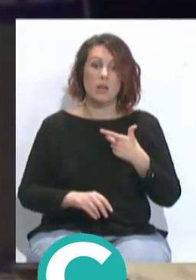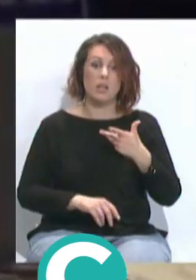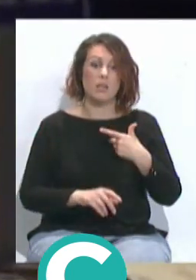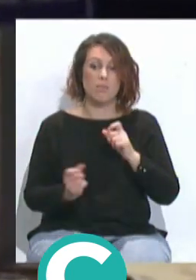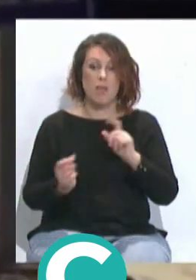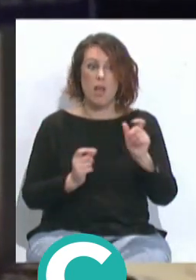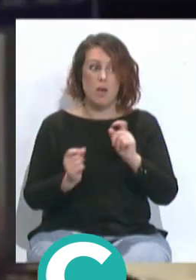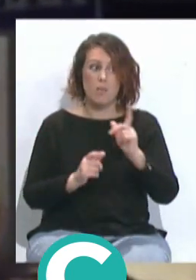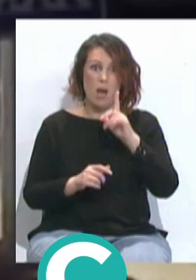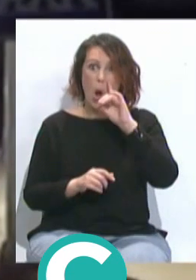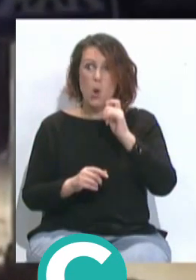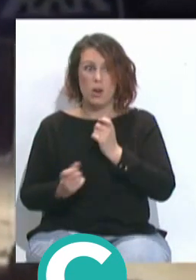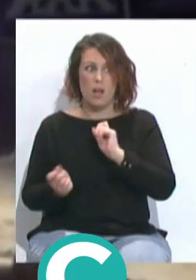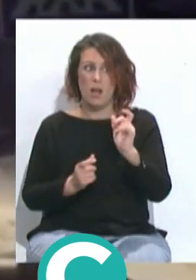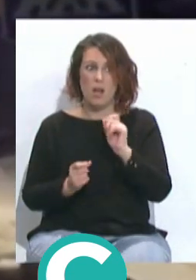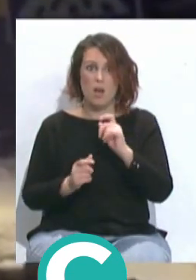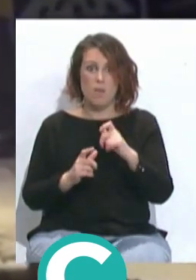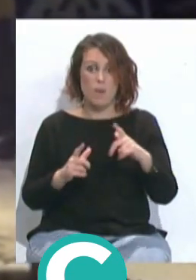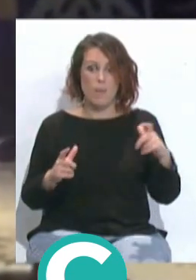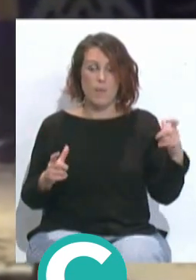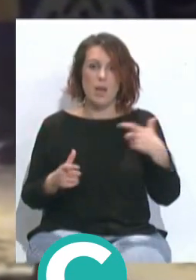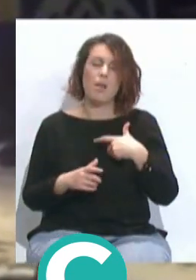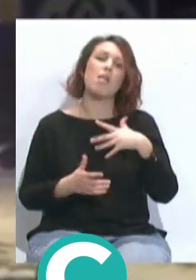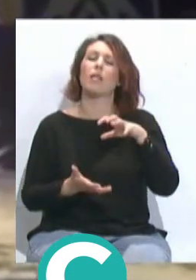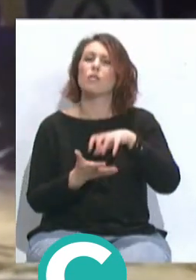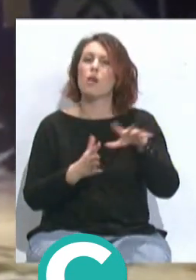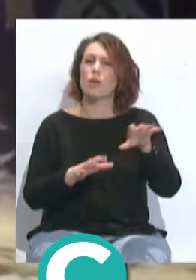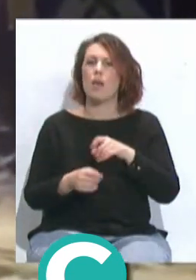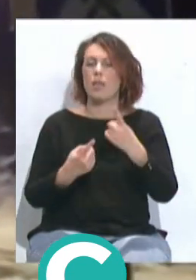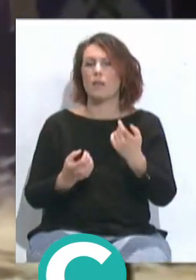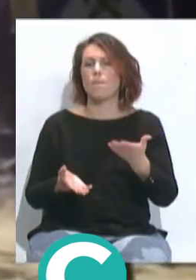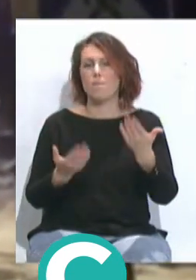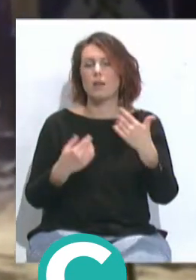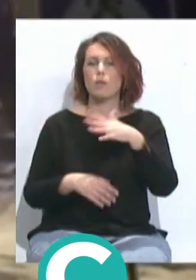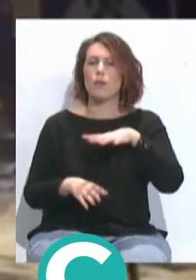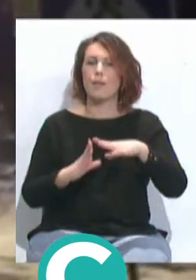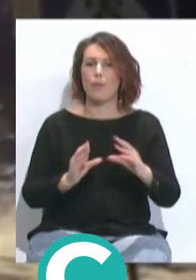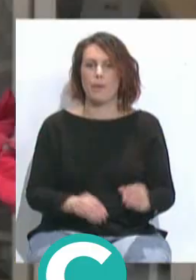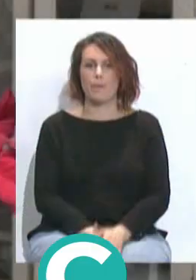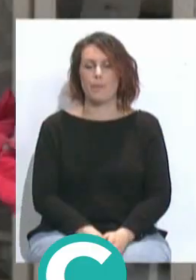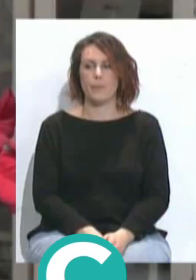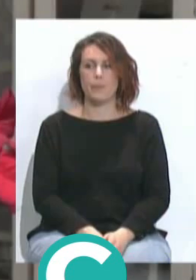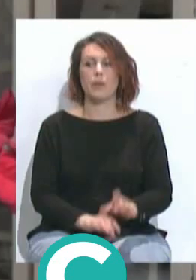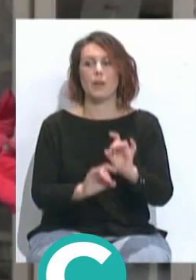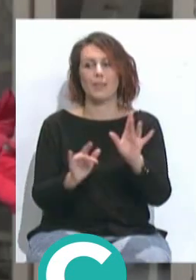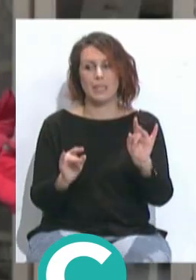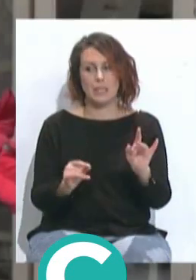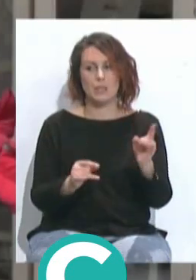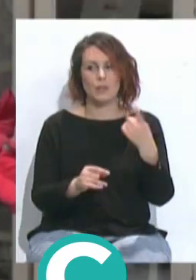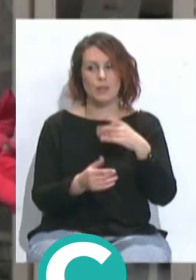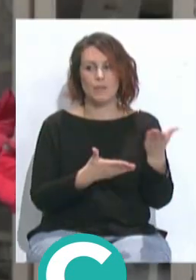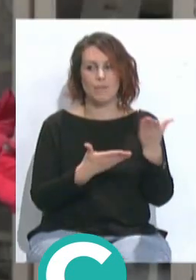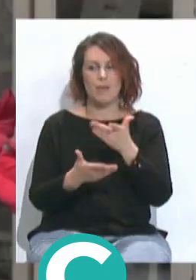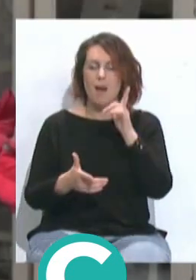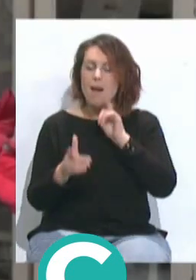del éxodo de la población se necesiten nuevos centros de acogida también en Andalucía Claro que sí los acogeremos